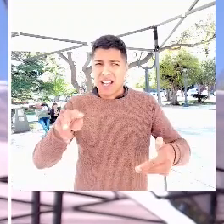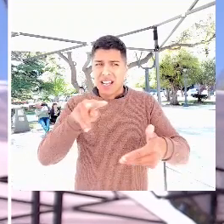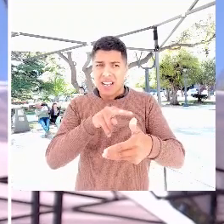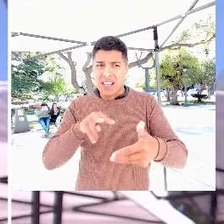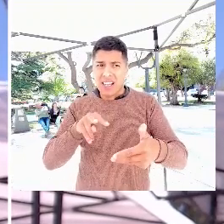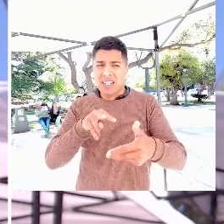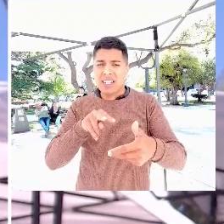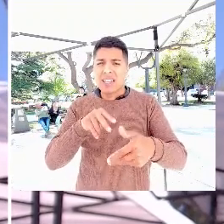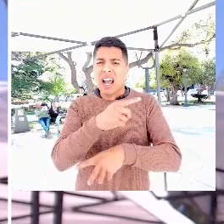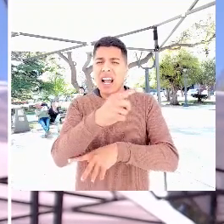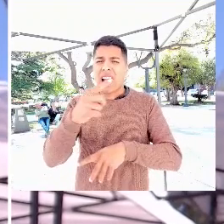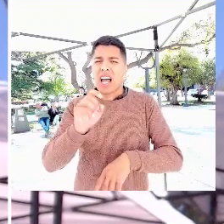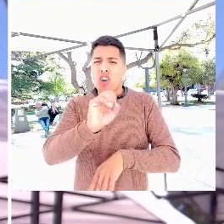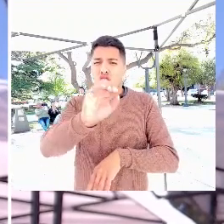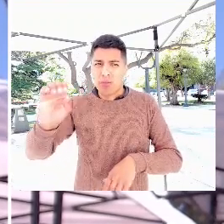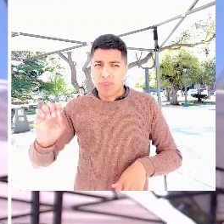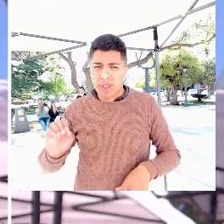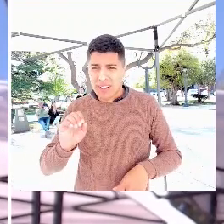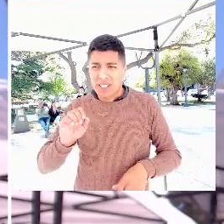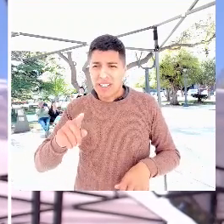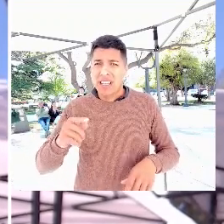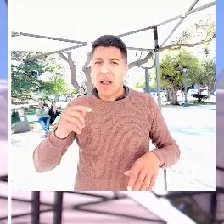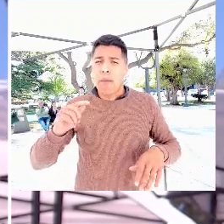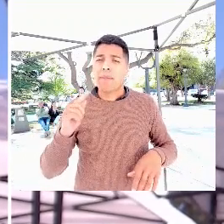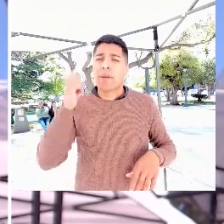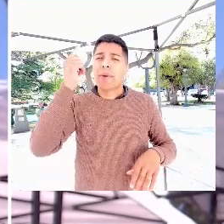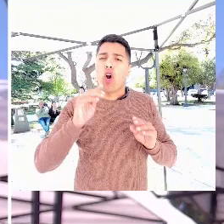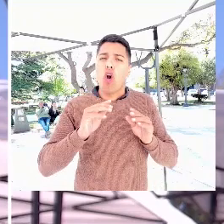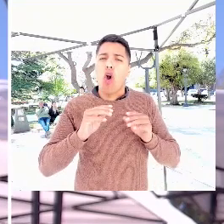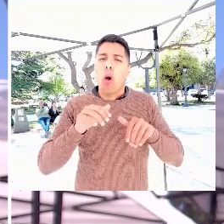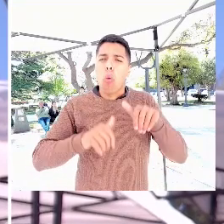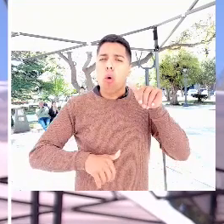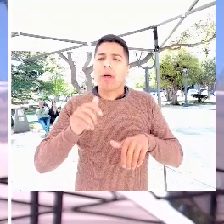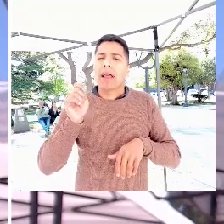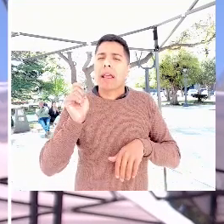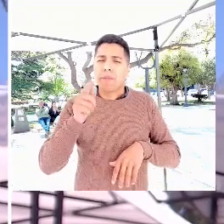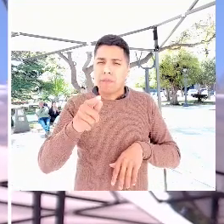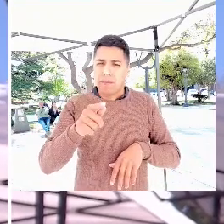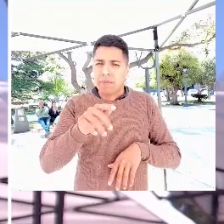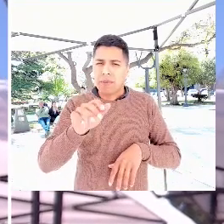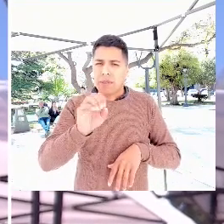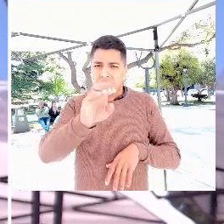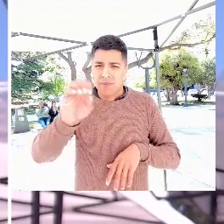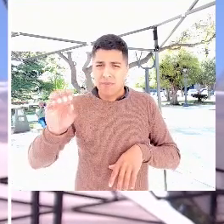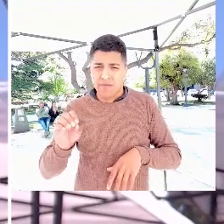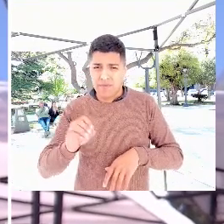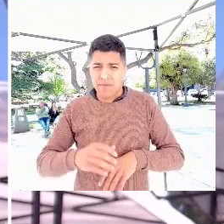toma lectura en general y en particular.